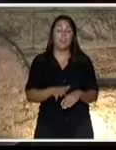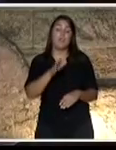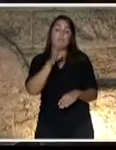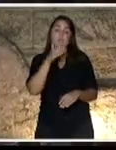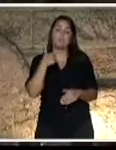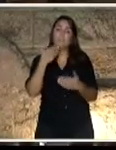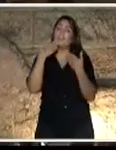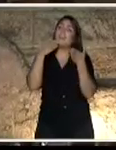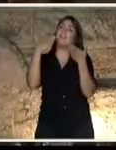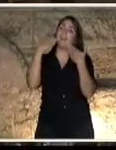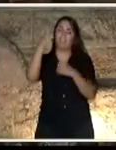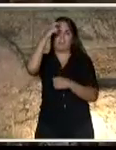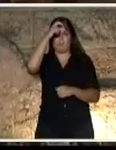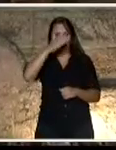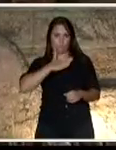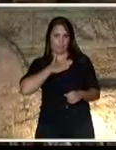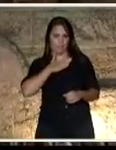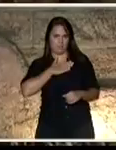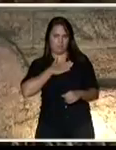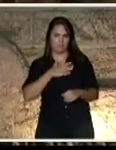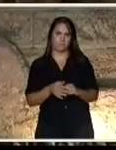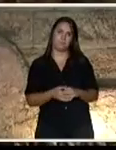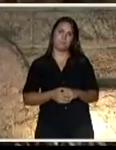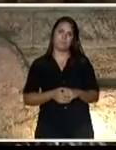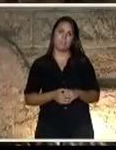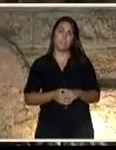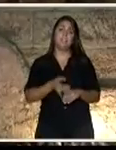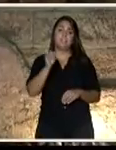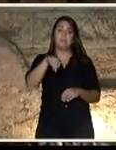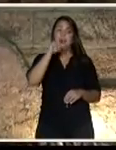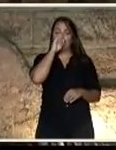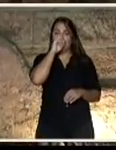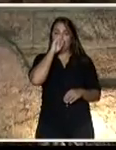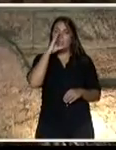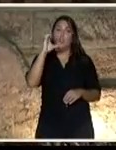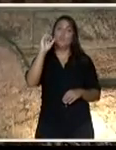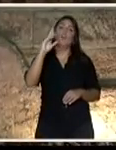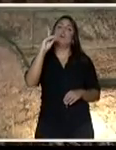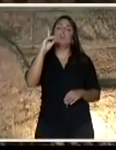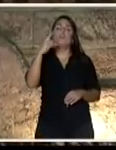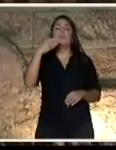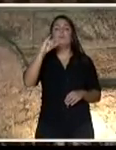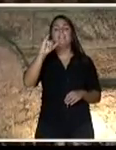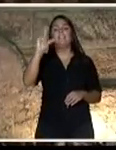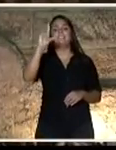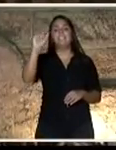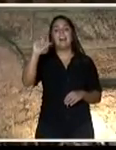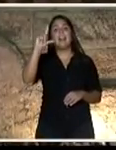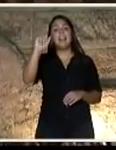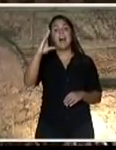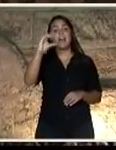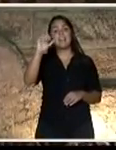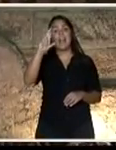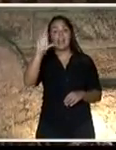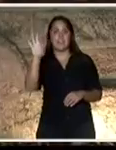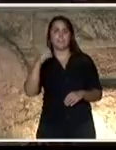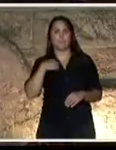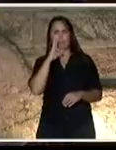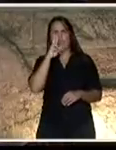San Martín, muchas gracias. También recuerdo mucho a Cordovilla del Ácara. Estuve 2 años allí, pero Cordovilla del